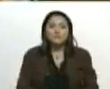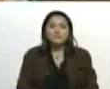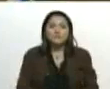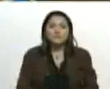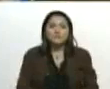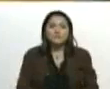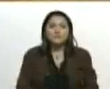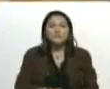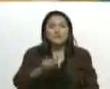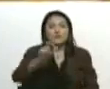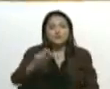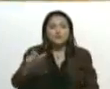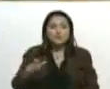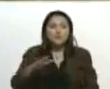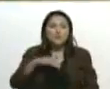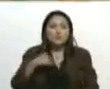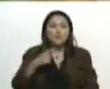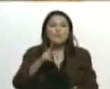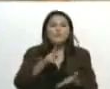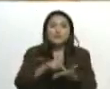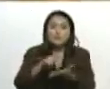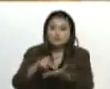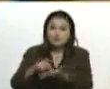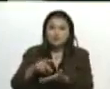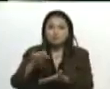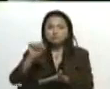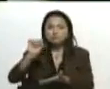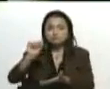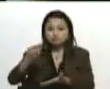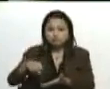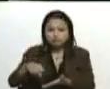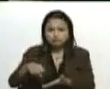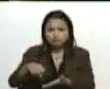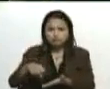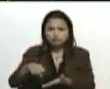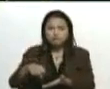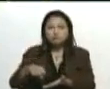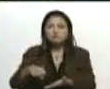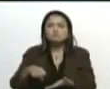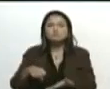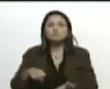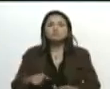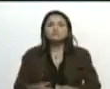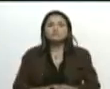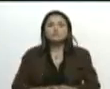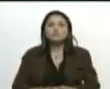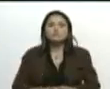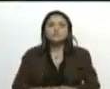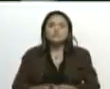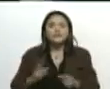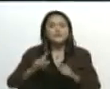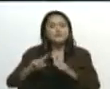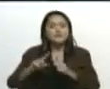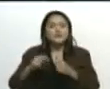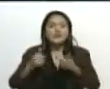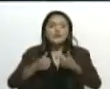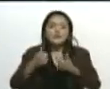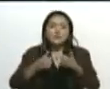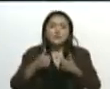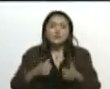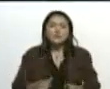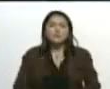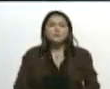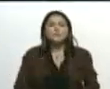del ciudadano, de las organizaciones sociales, se haga presente postulando los distintos candidatos. Eso le va a